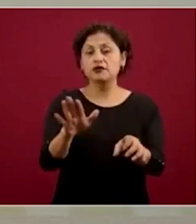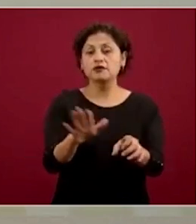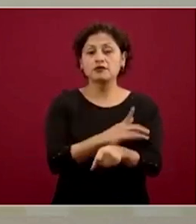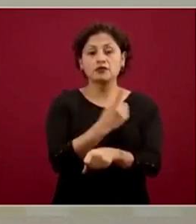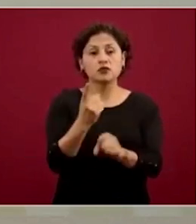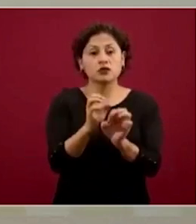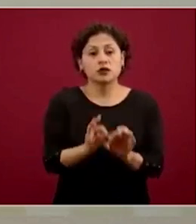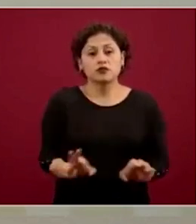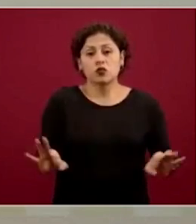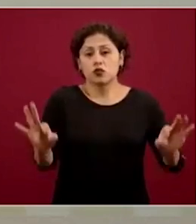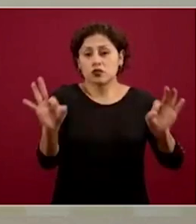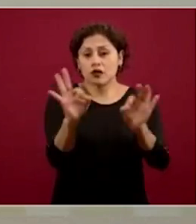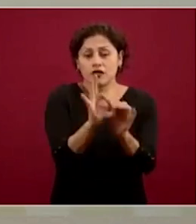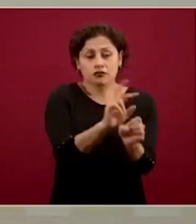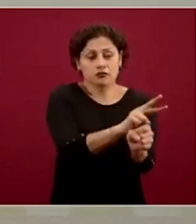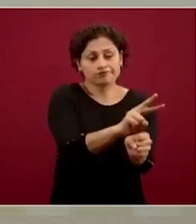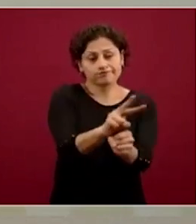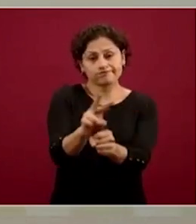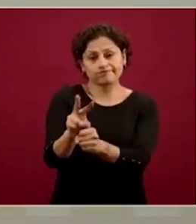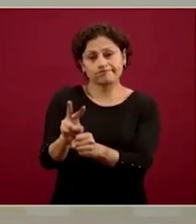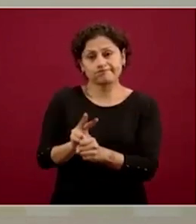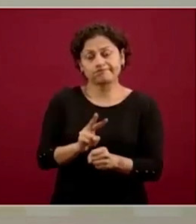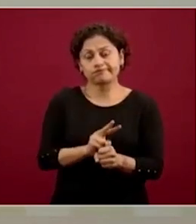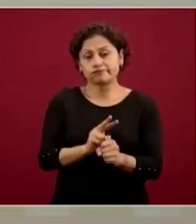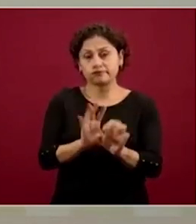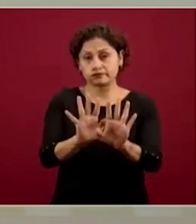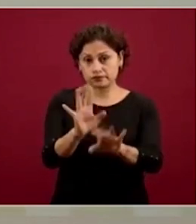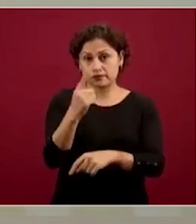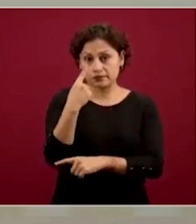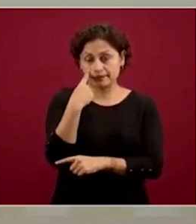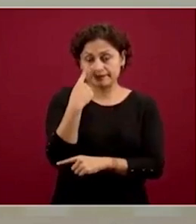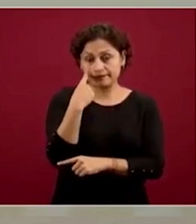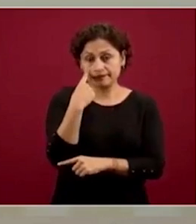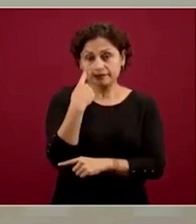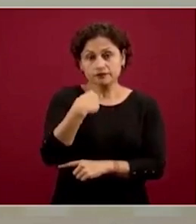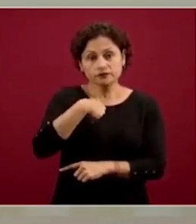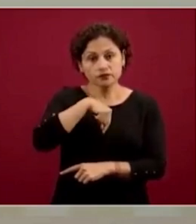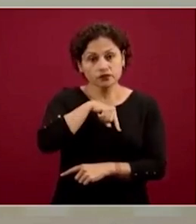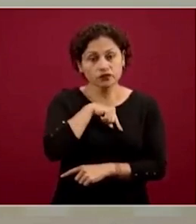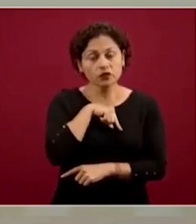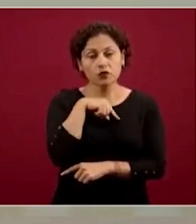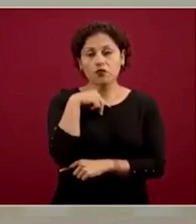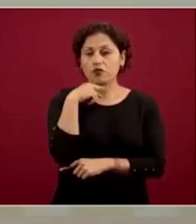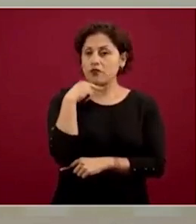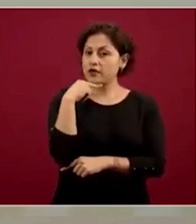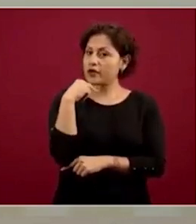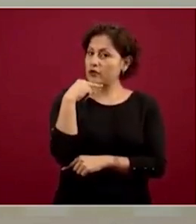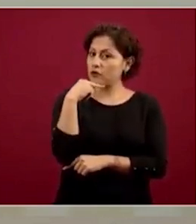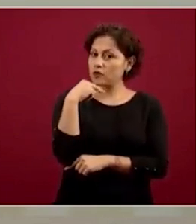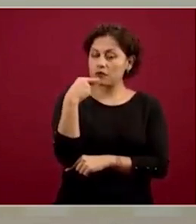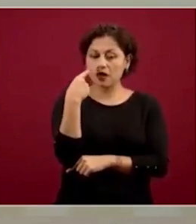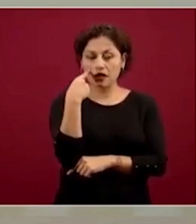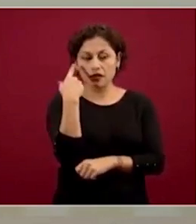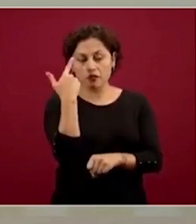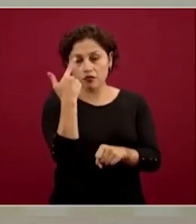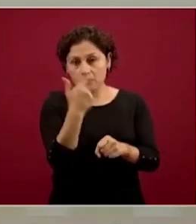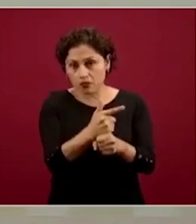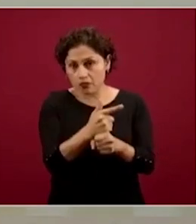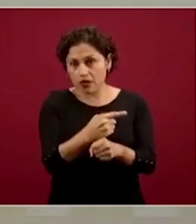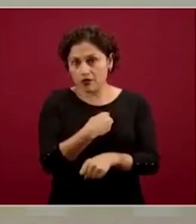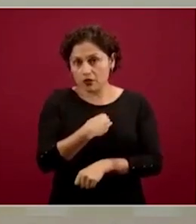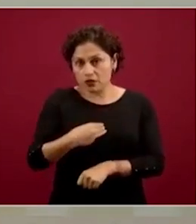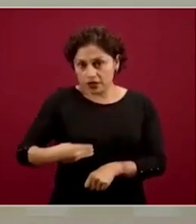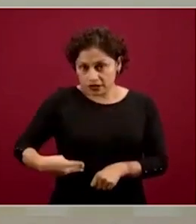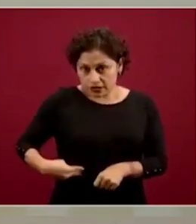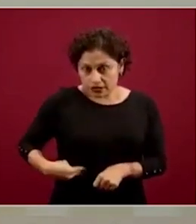monitorearlo. Nos preocupa mucho que en algunos municipios se está utilizando a la